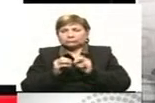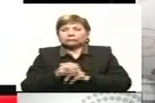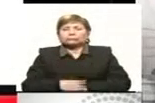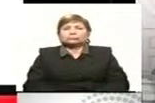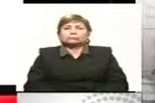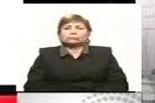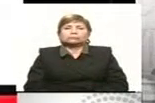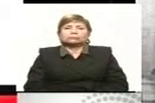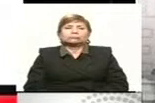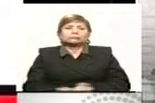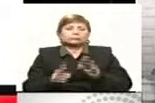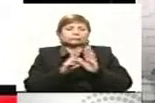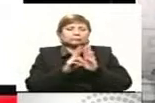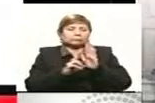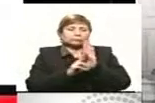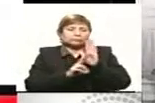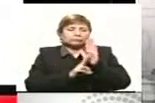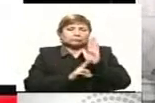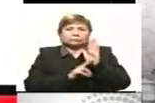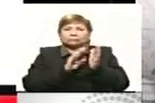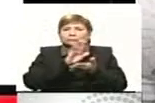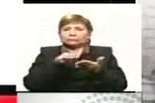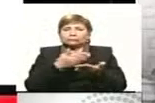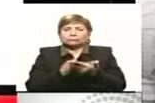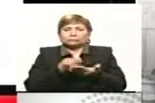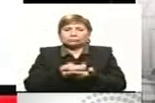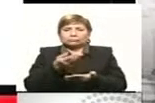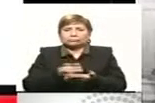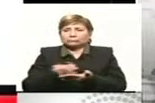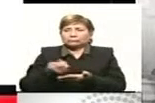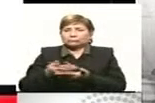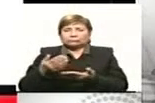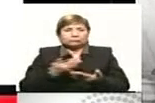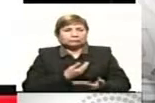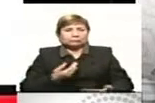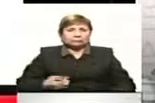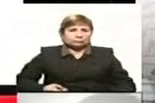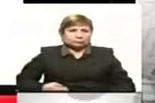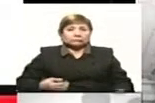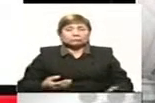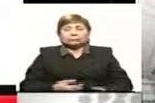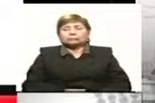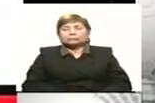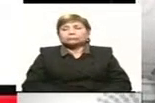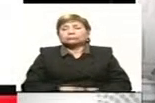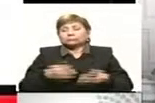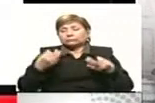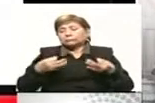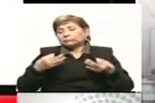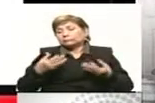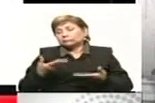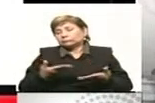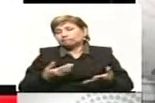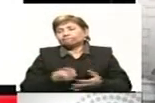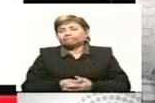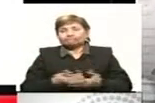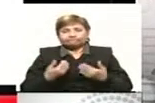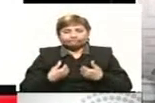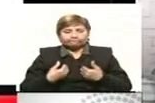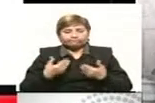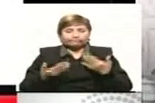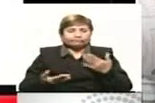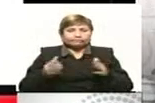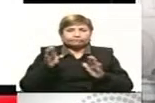¿no?, de registro de todas las compras estatales, de todas las contrataciones estatales, ¿no? La verdad es que el sistema que tienen ya está un